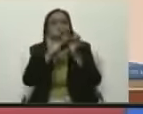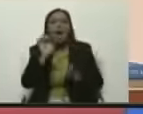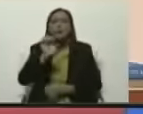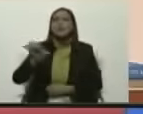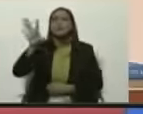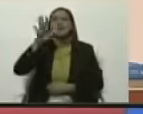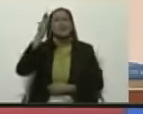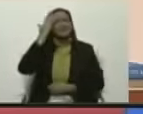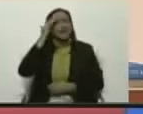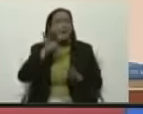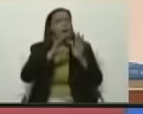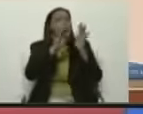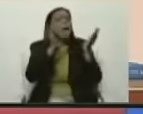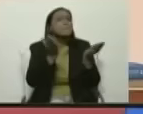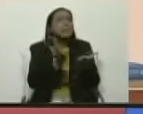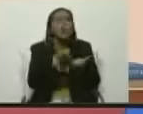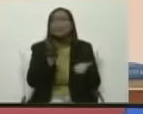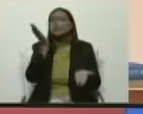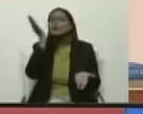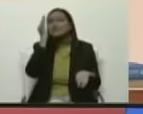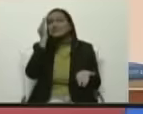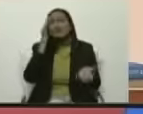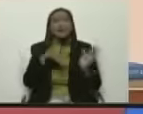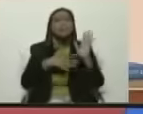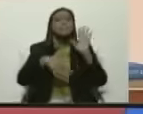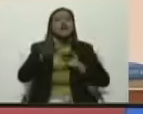acá más de